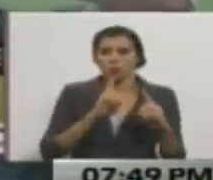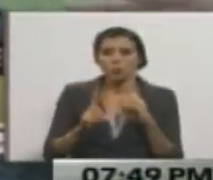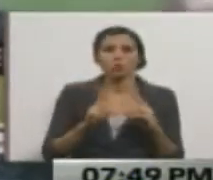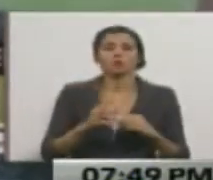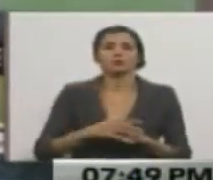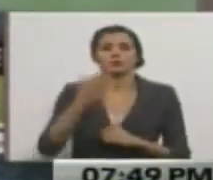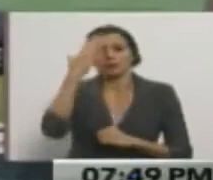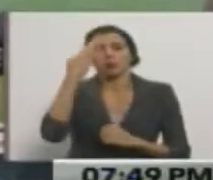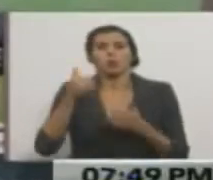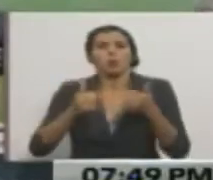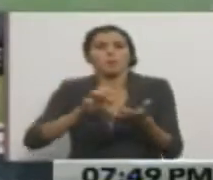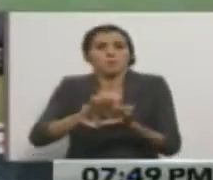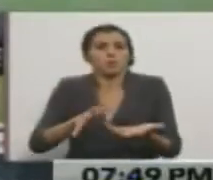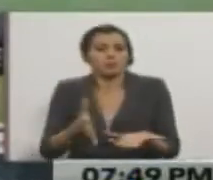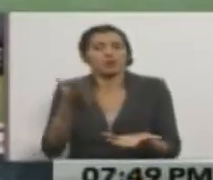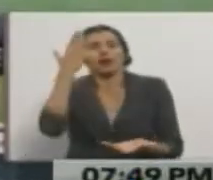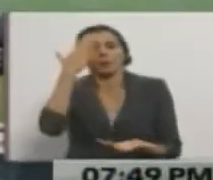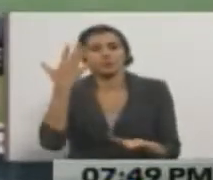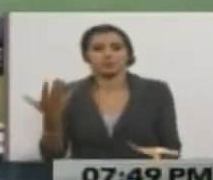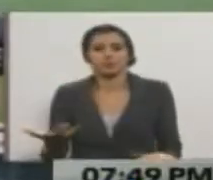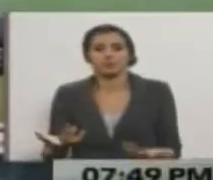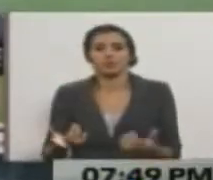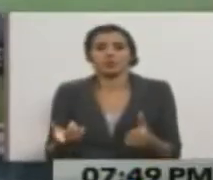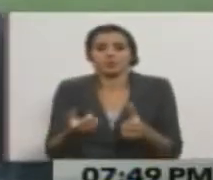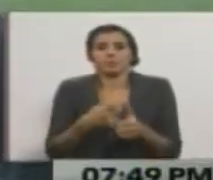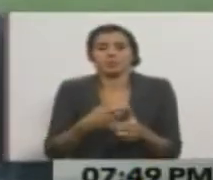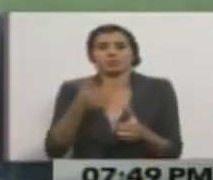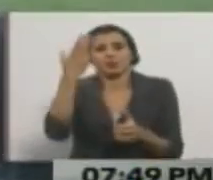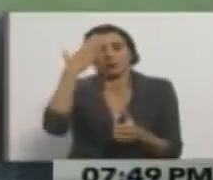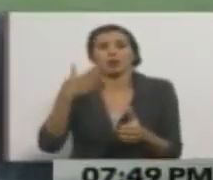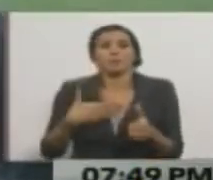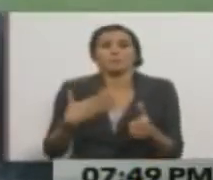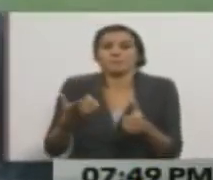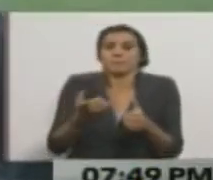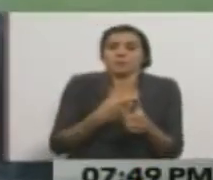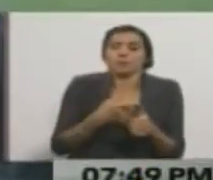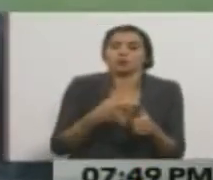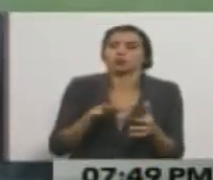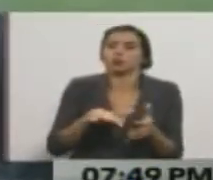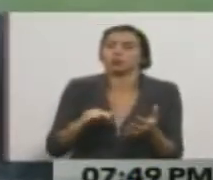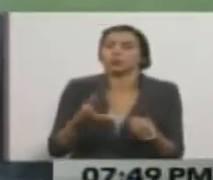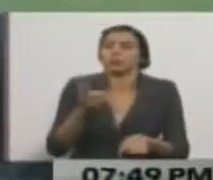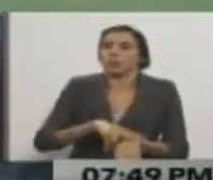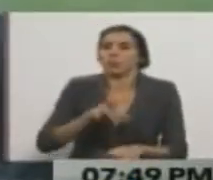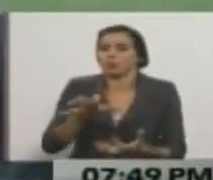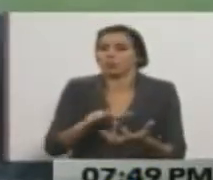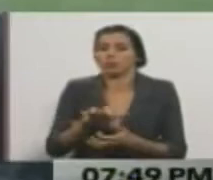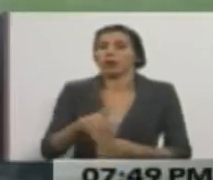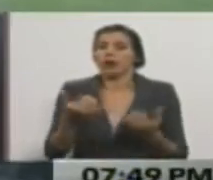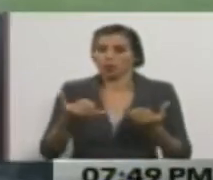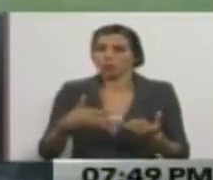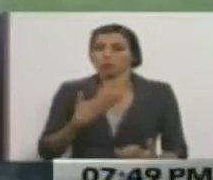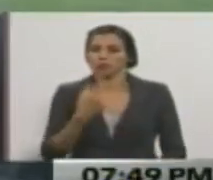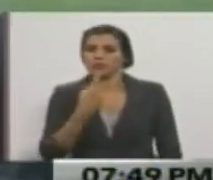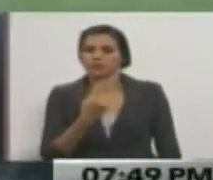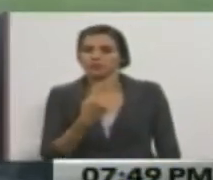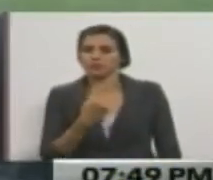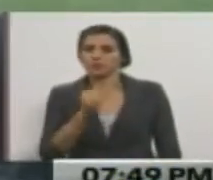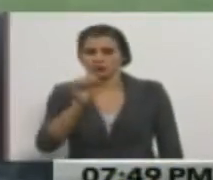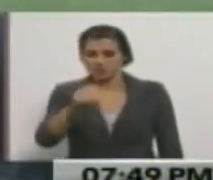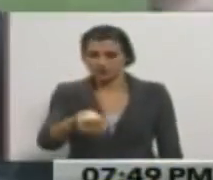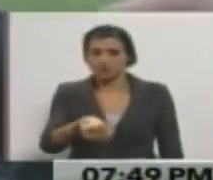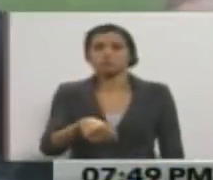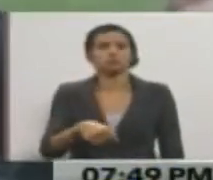los problemas que hay. Y priorizar quizás lo más importante que es el sector. Que hoy día podemos clientes. Decir que el ministro sí